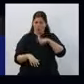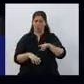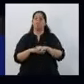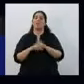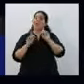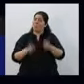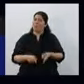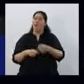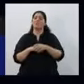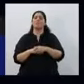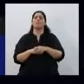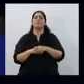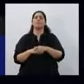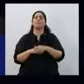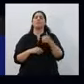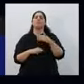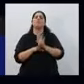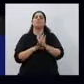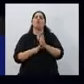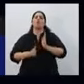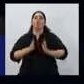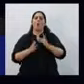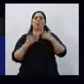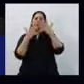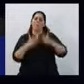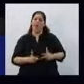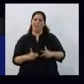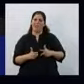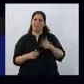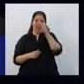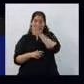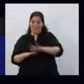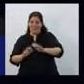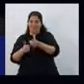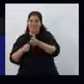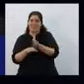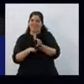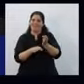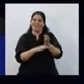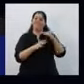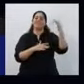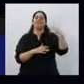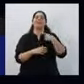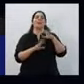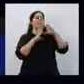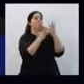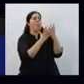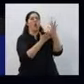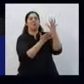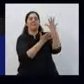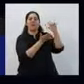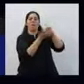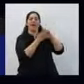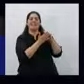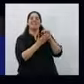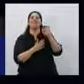pusimos robótica y programación desde jardín de infantes uno de los cinco países del mundo reconocido por la